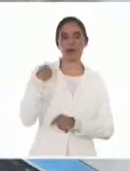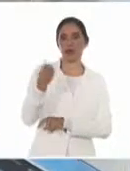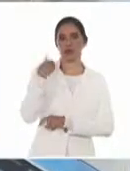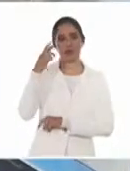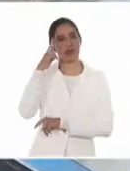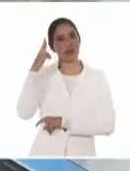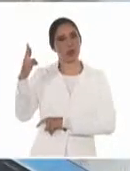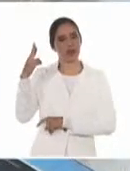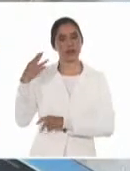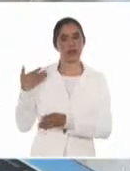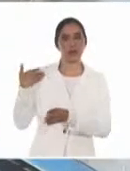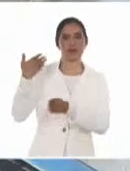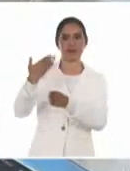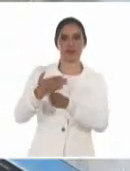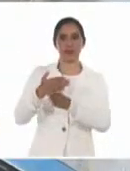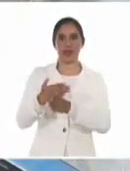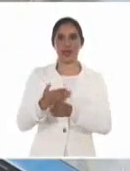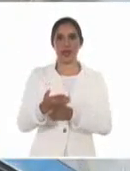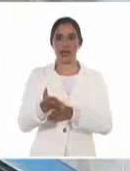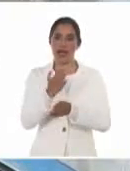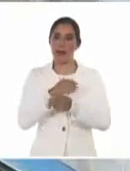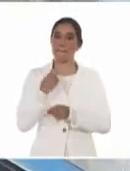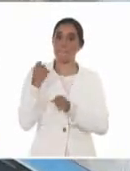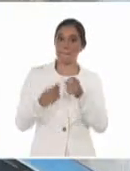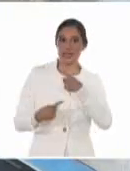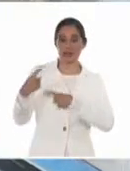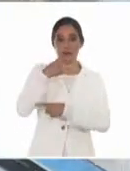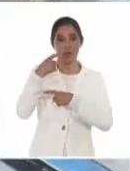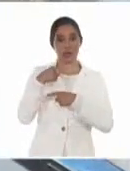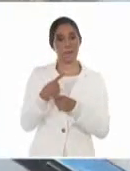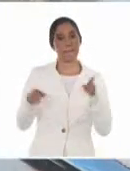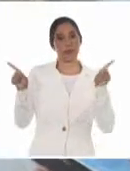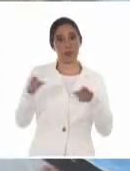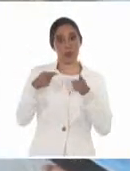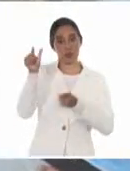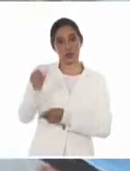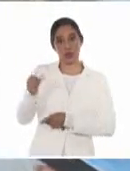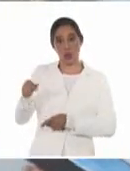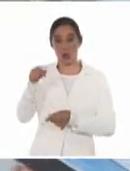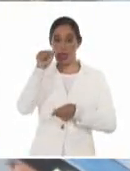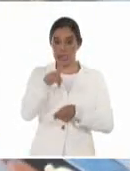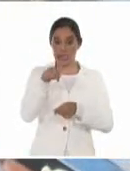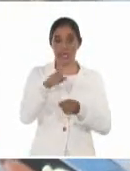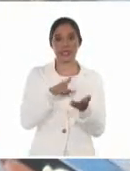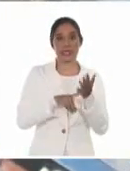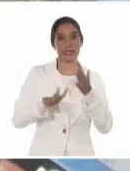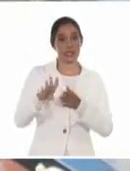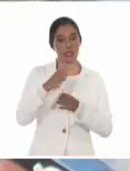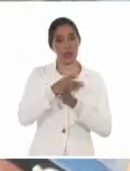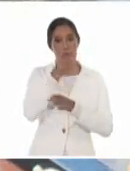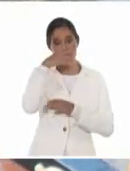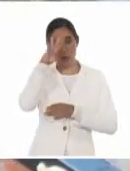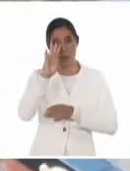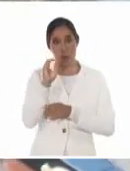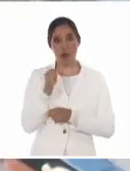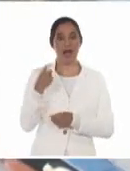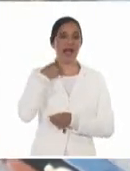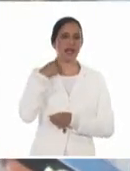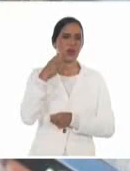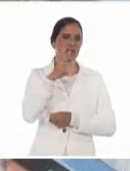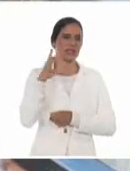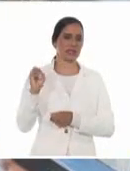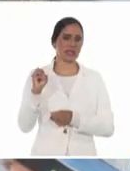de los principales músicos que ha dado Cuba y Santiago, que en los años 30 comenzó